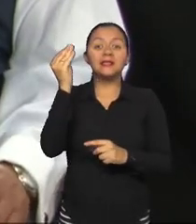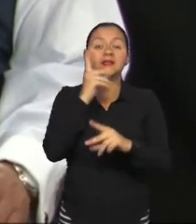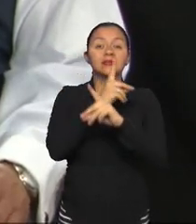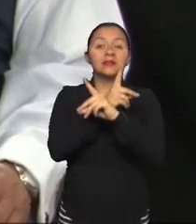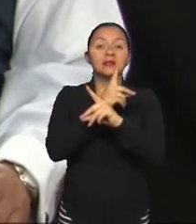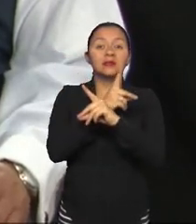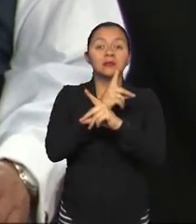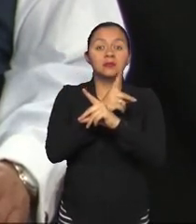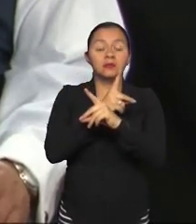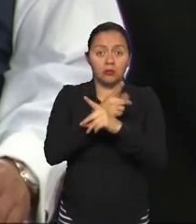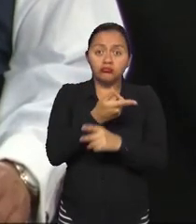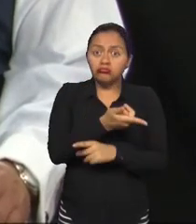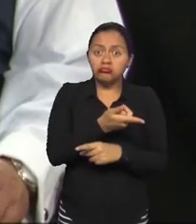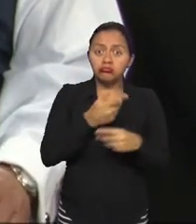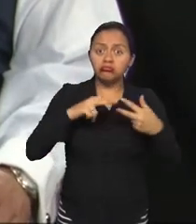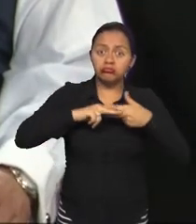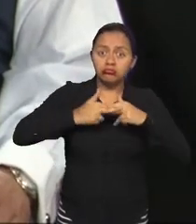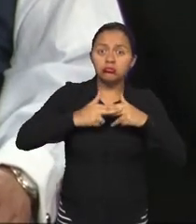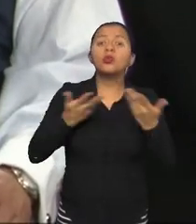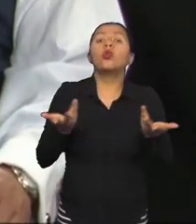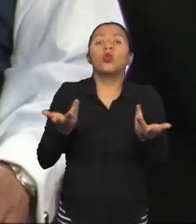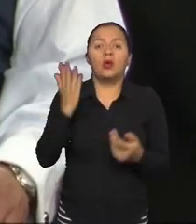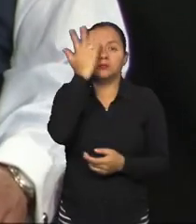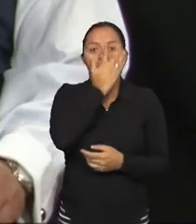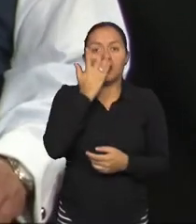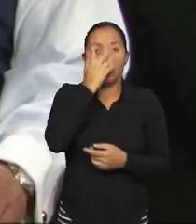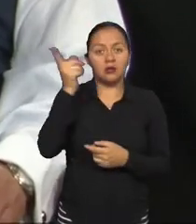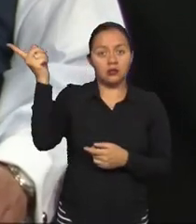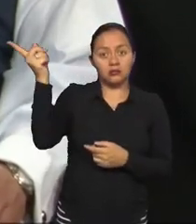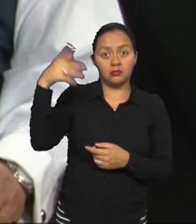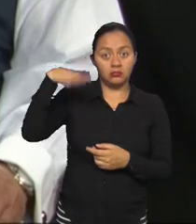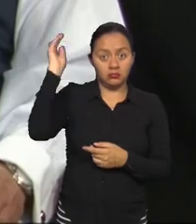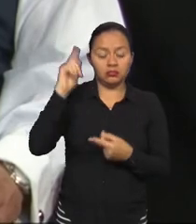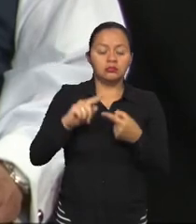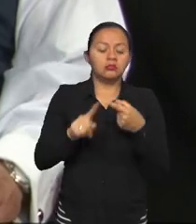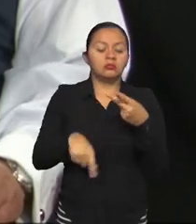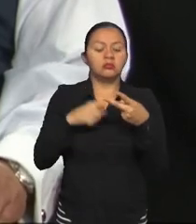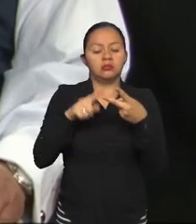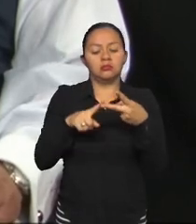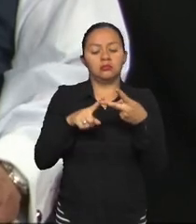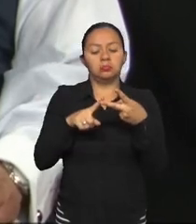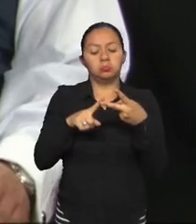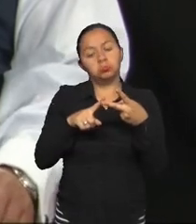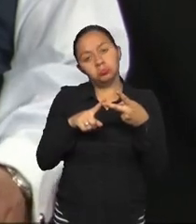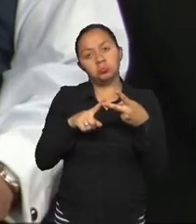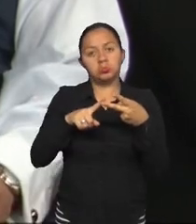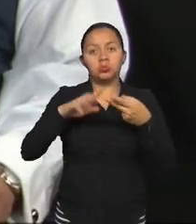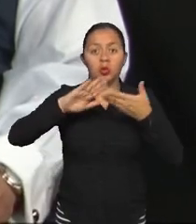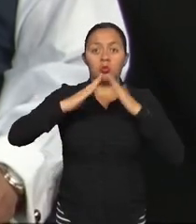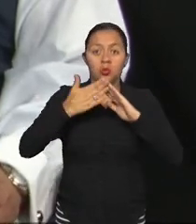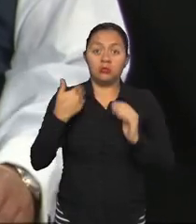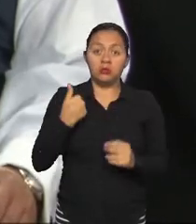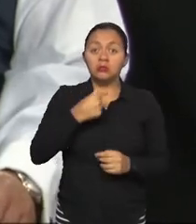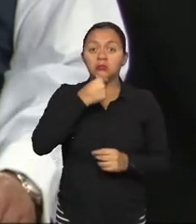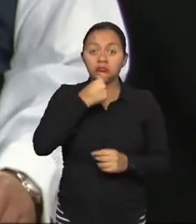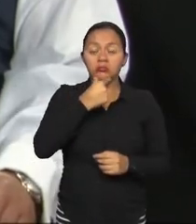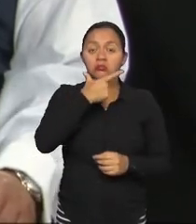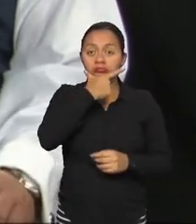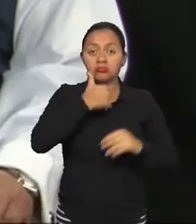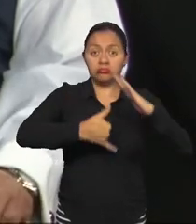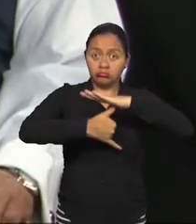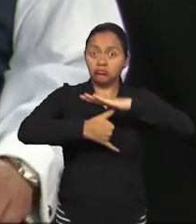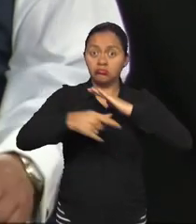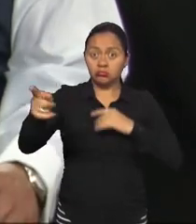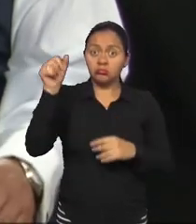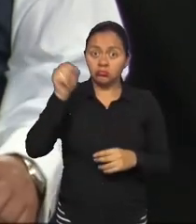discapacidad sexualmente activos en Esmeraldas. Pudimos encontrar a personas de la comunidad LGBTI con